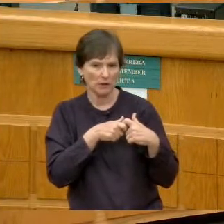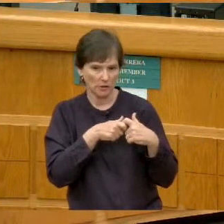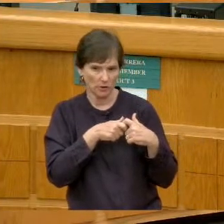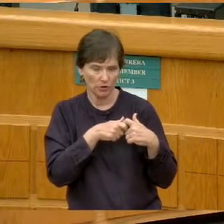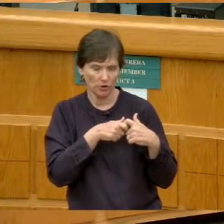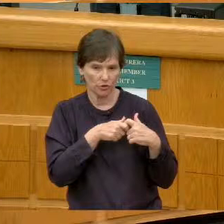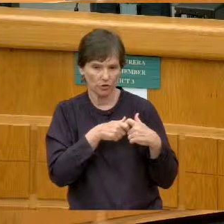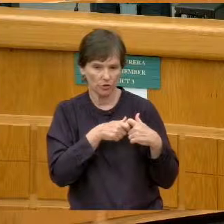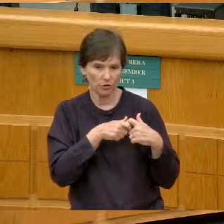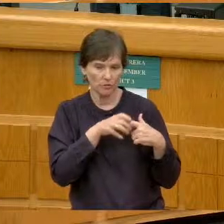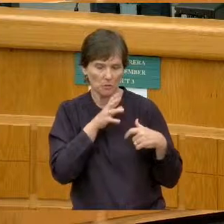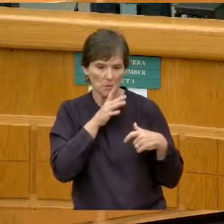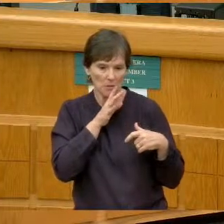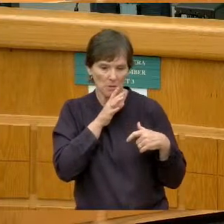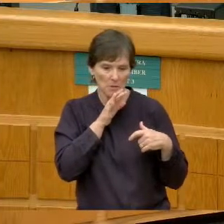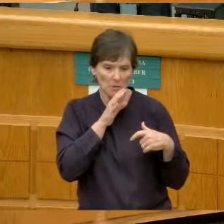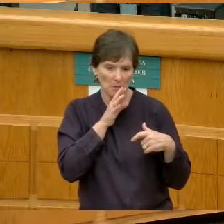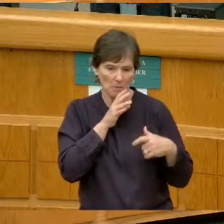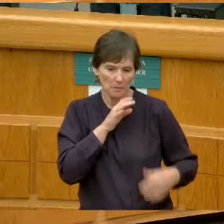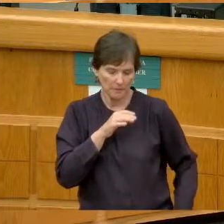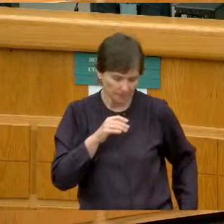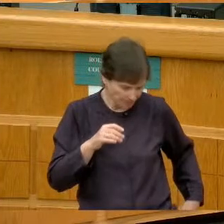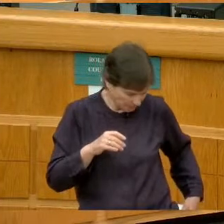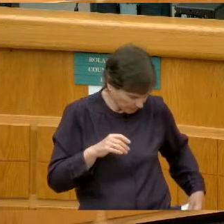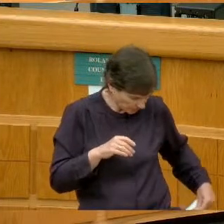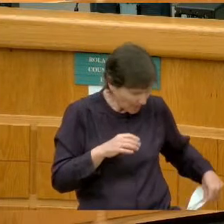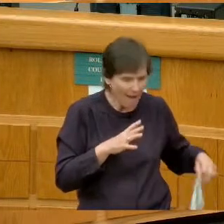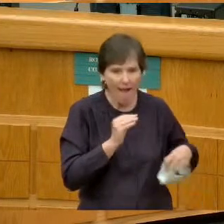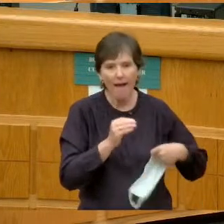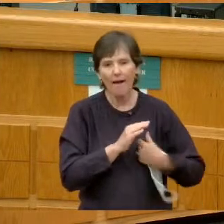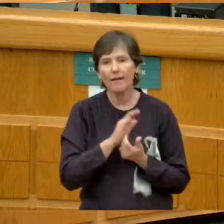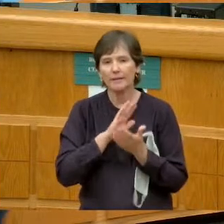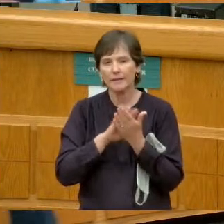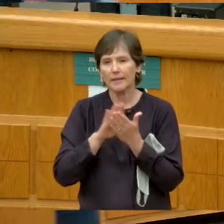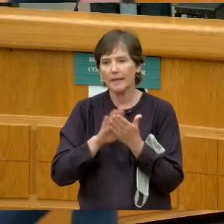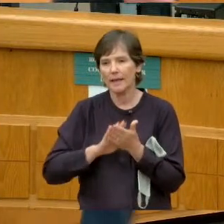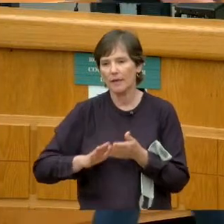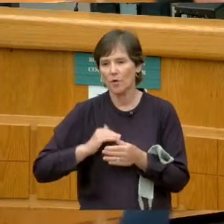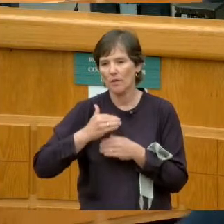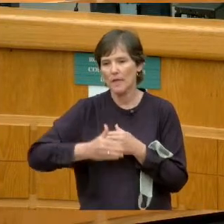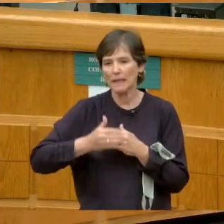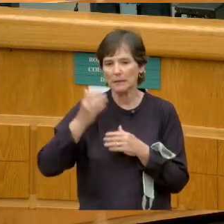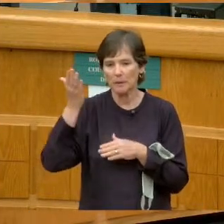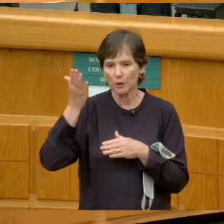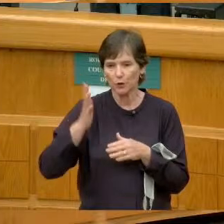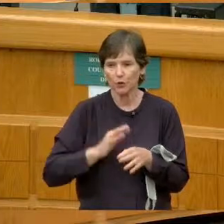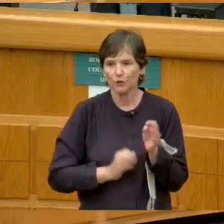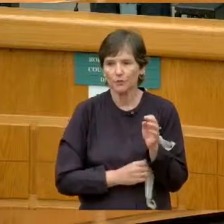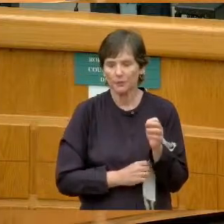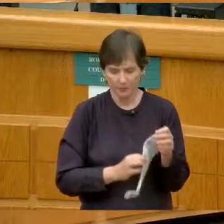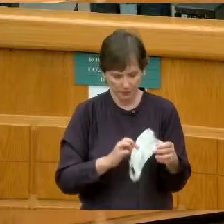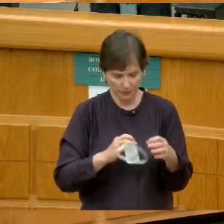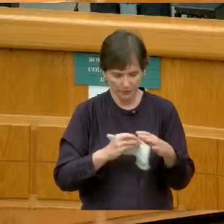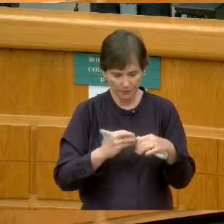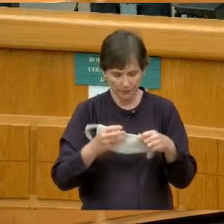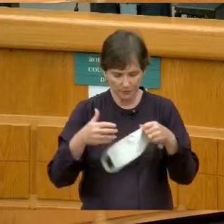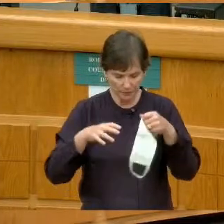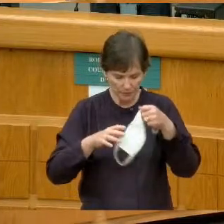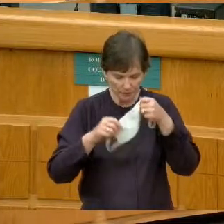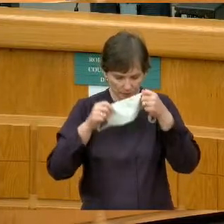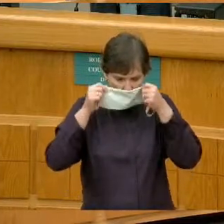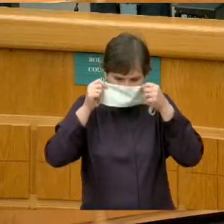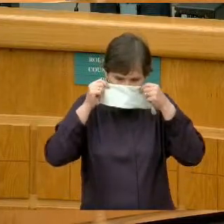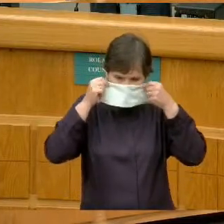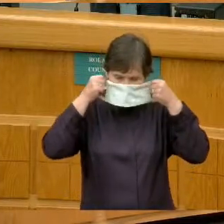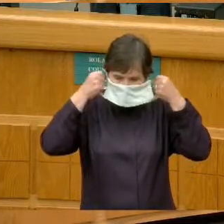COVID-19. Estimados residentes del área de la costa, soy COVID-19 y la mayoría me considera un invitado no deseado. Mi visita aquí no estaba destinada a